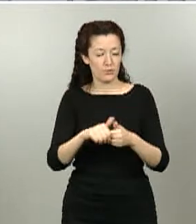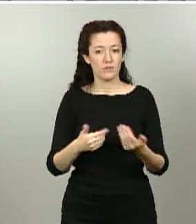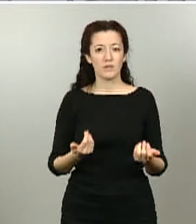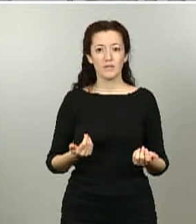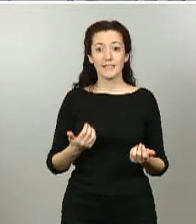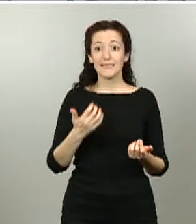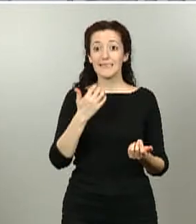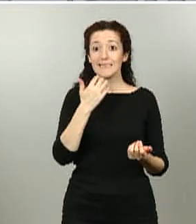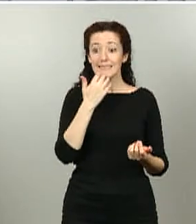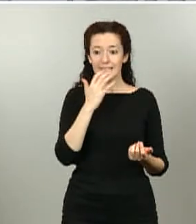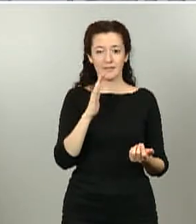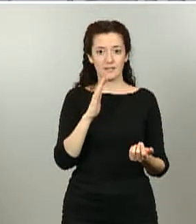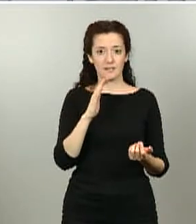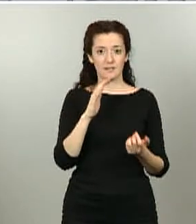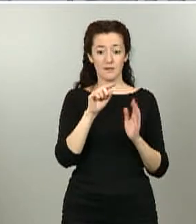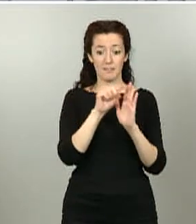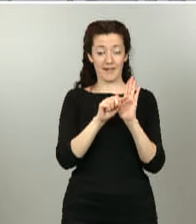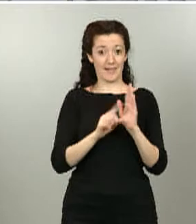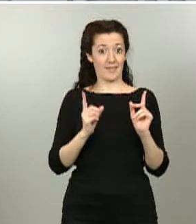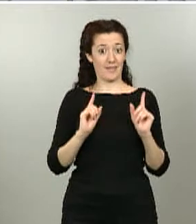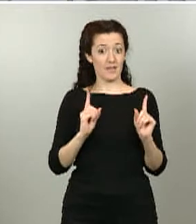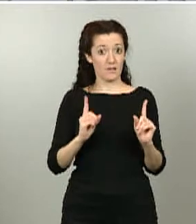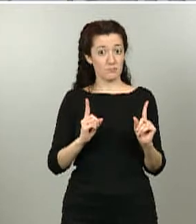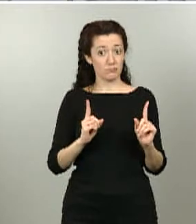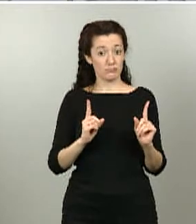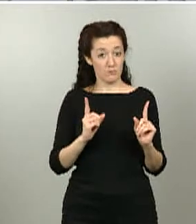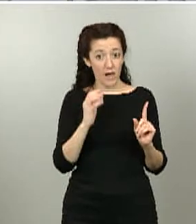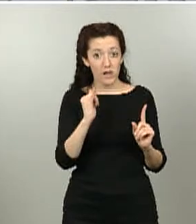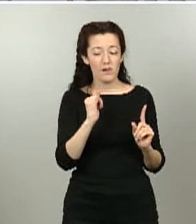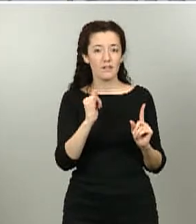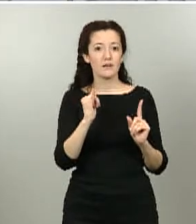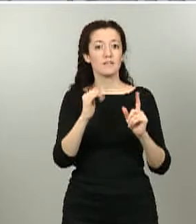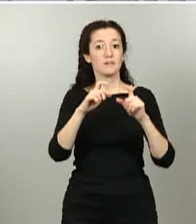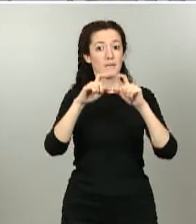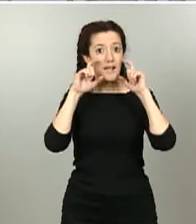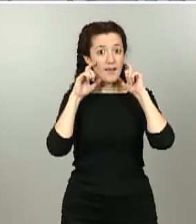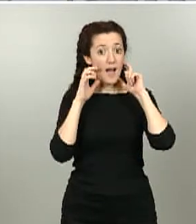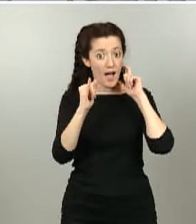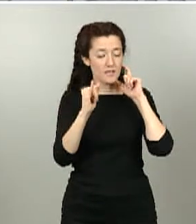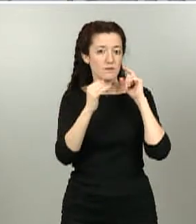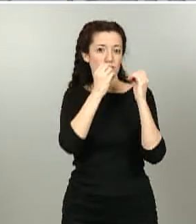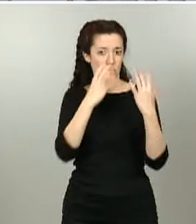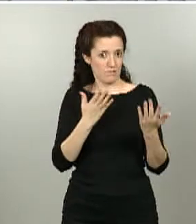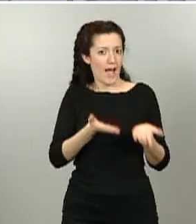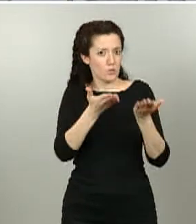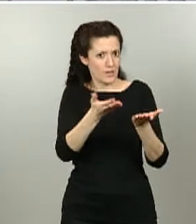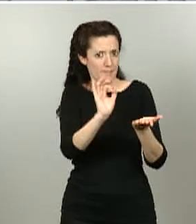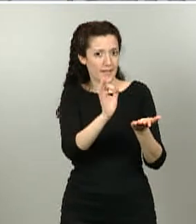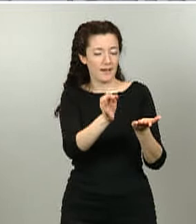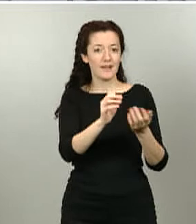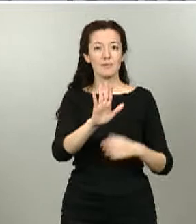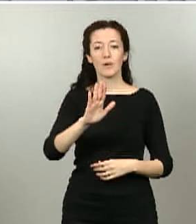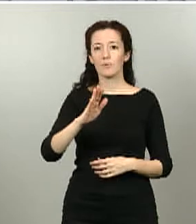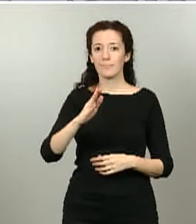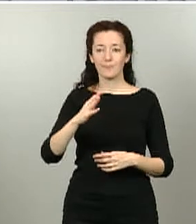las mascarillas nos ayuda mucho, desde luego, pero no es el factor clave. Ahora, eso sí, cuando no se pueden mantener esas medidas que